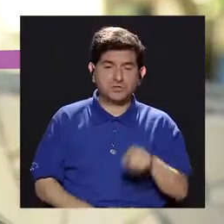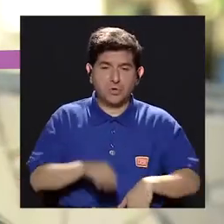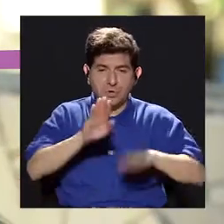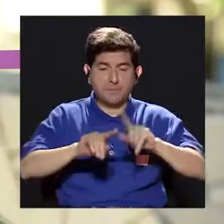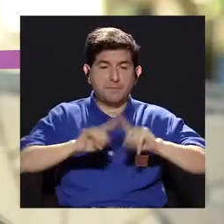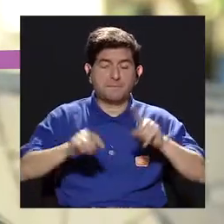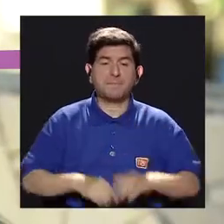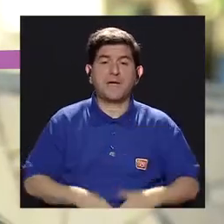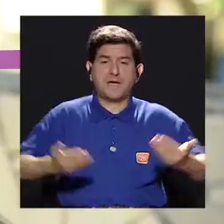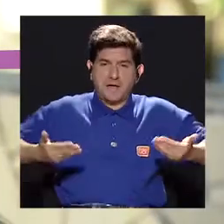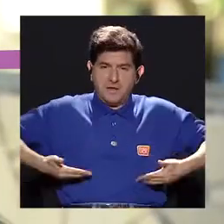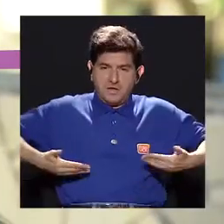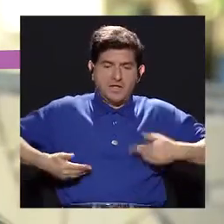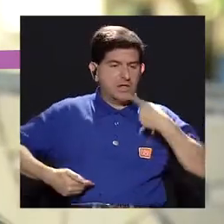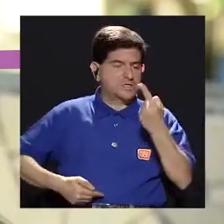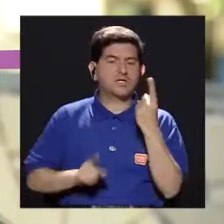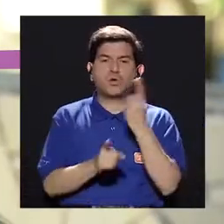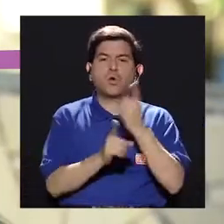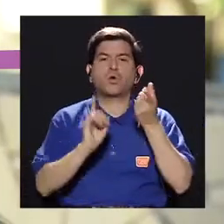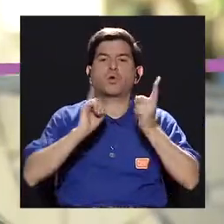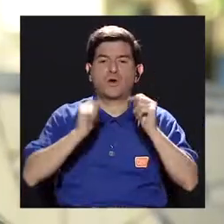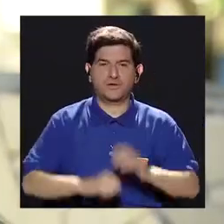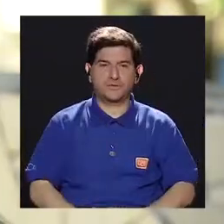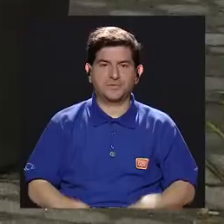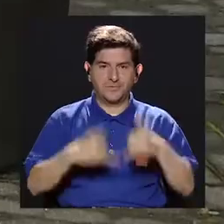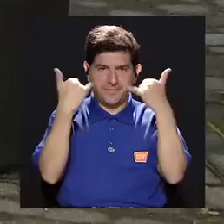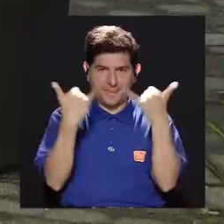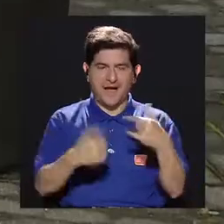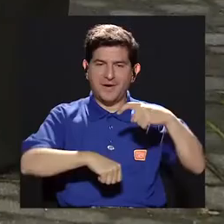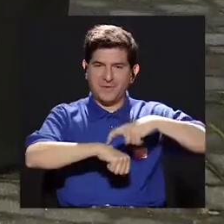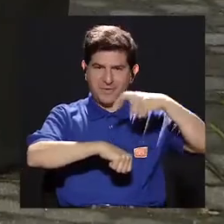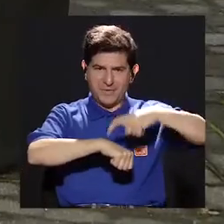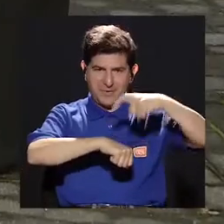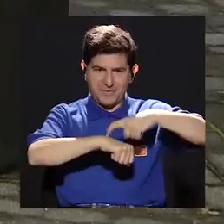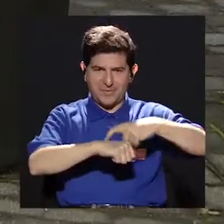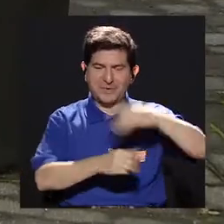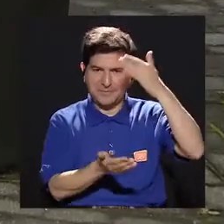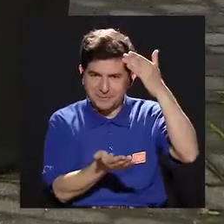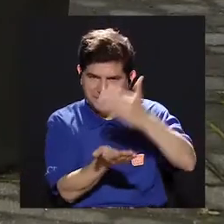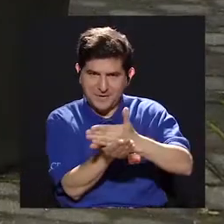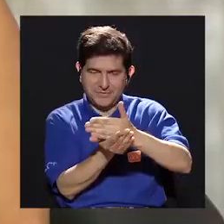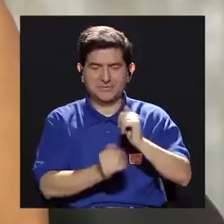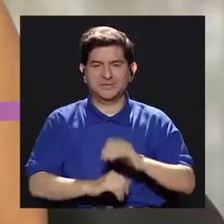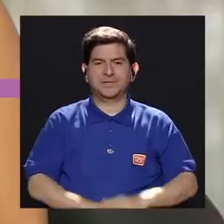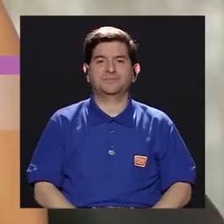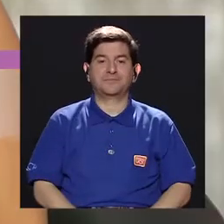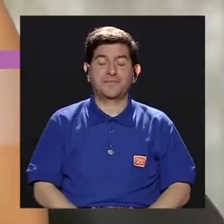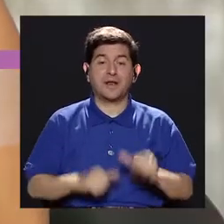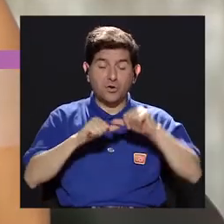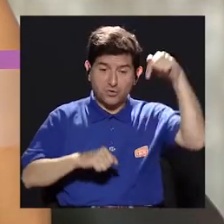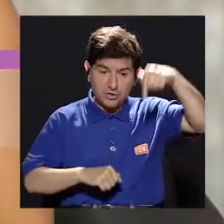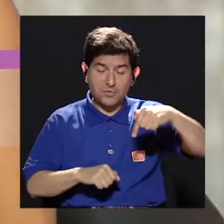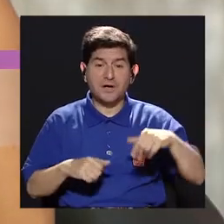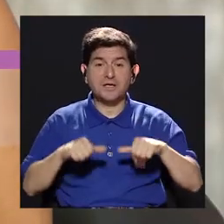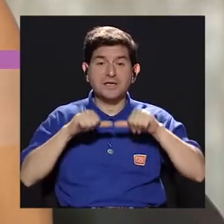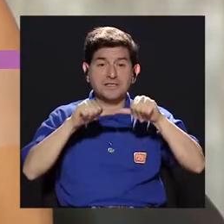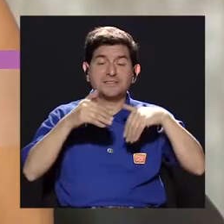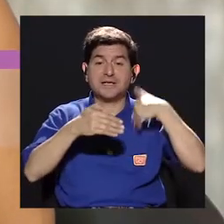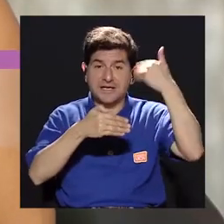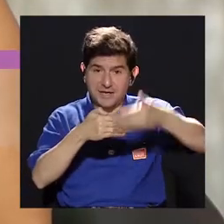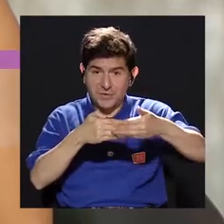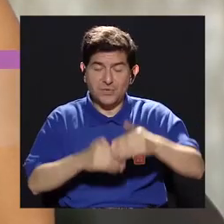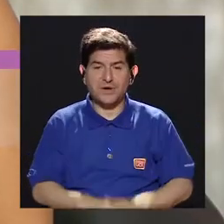entrenador le puede indicar uh-huh. cuál es el más adecuado. Bueno, Vanessa, es momento de hacer un segundo corte. Quédese con nosotros y